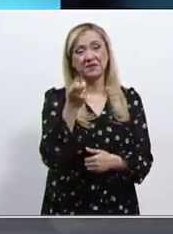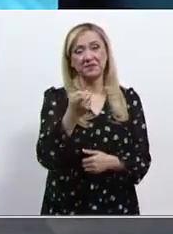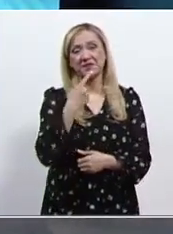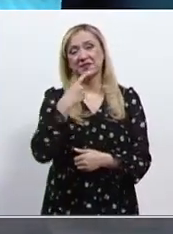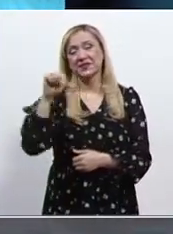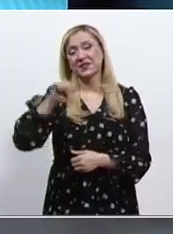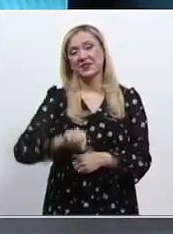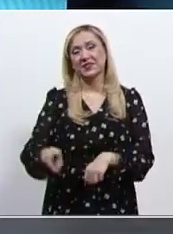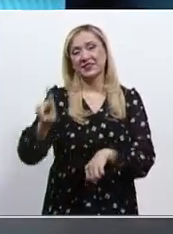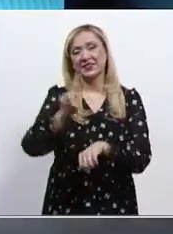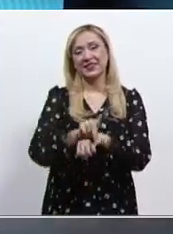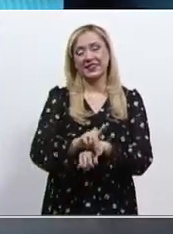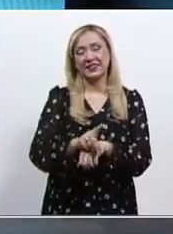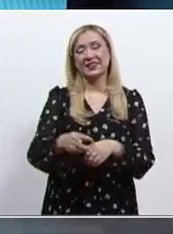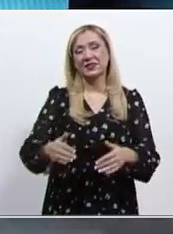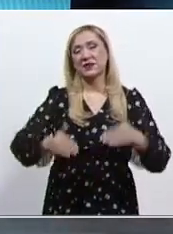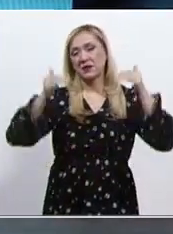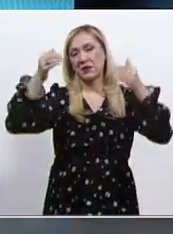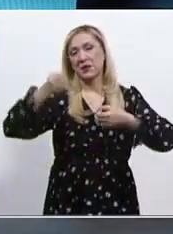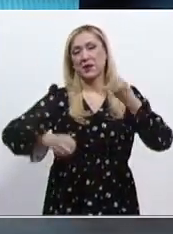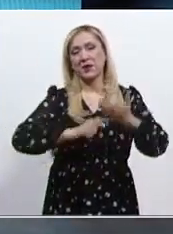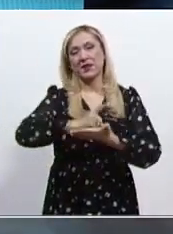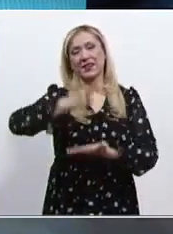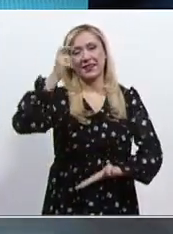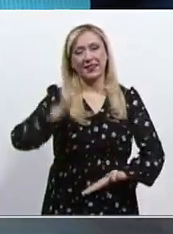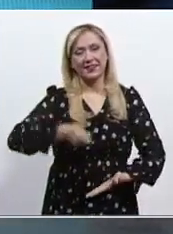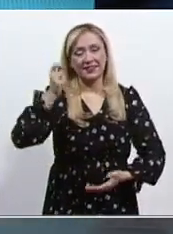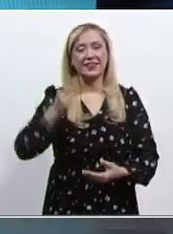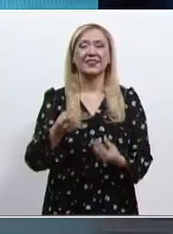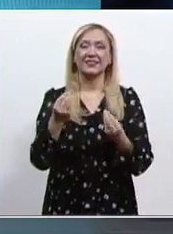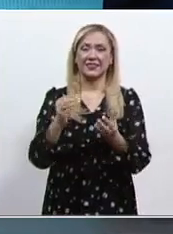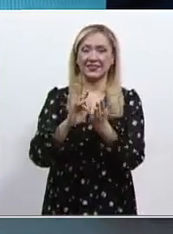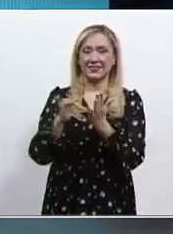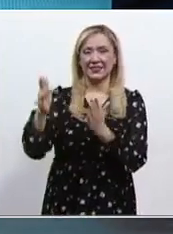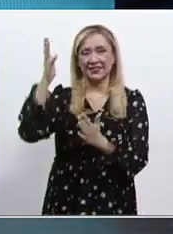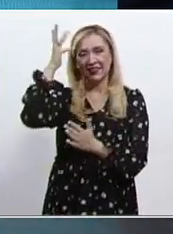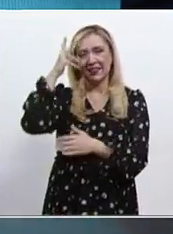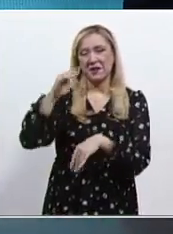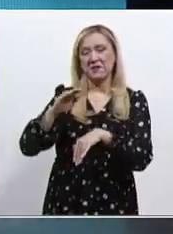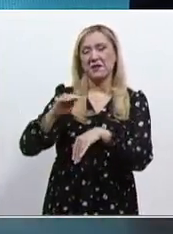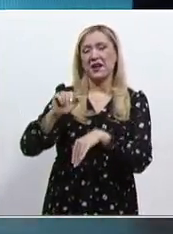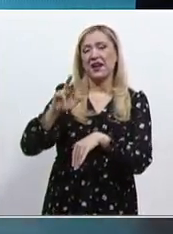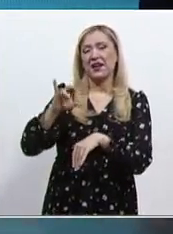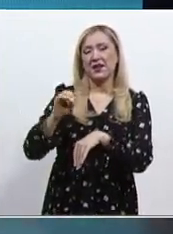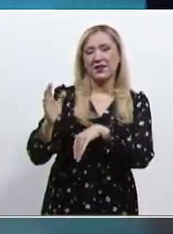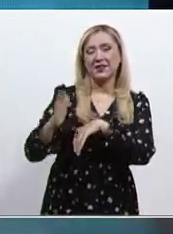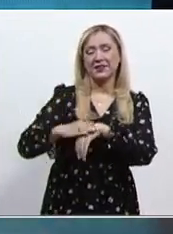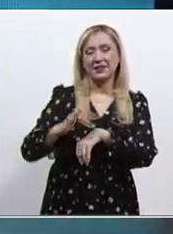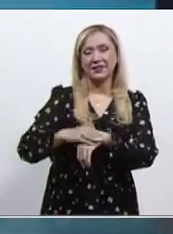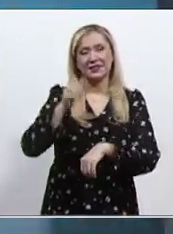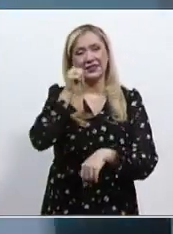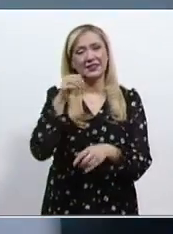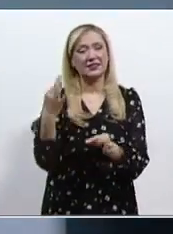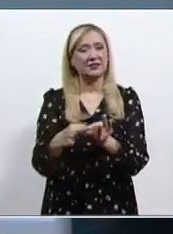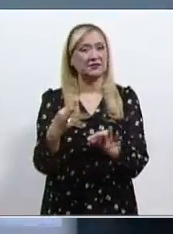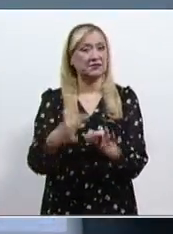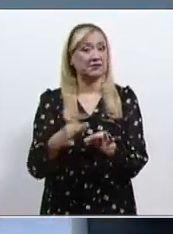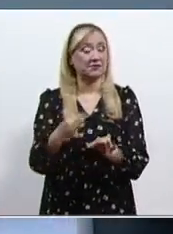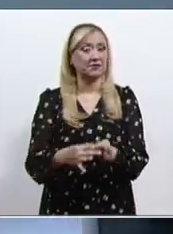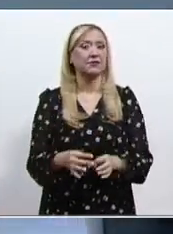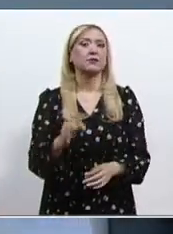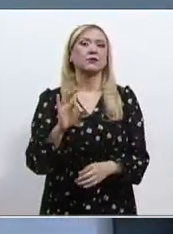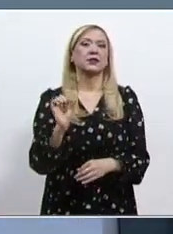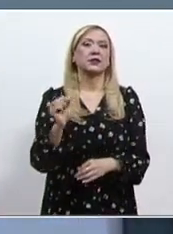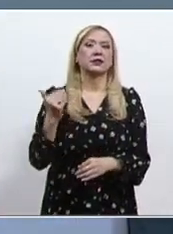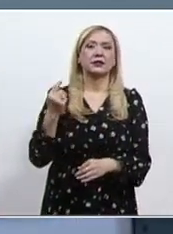sucedió el día de hoy en el pleno de la suprema corte Muchas gracias Mario como siempre por tu reporte de lo que sucedió hace